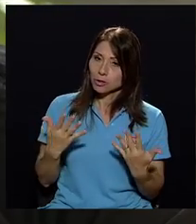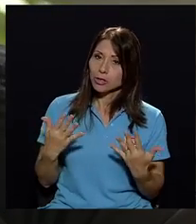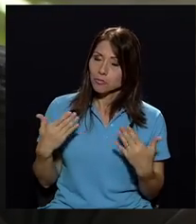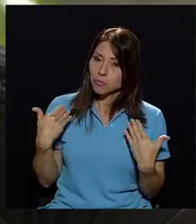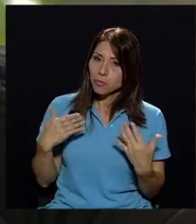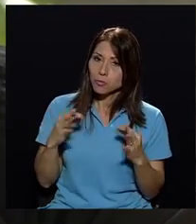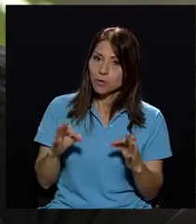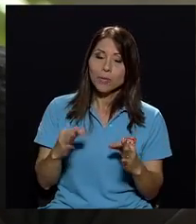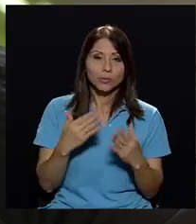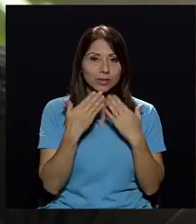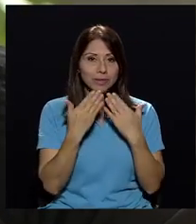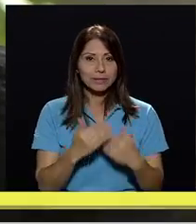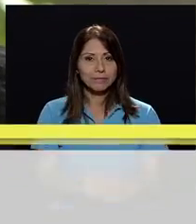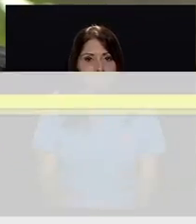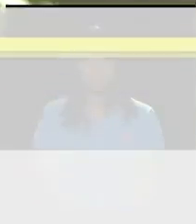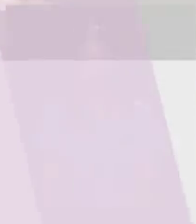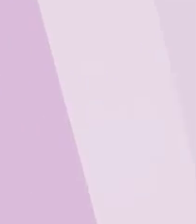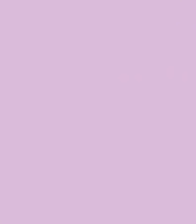parte.